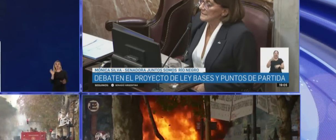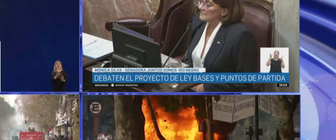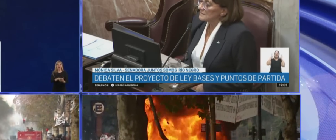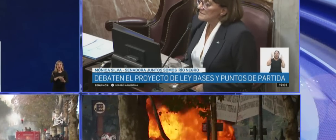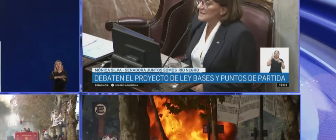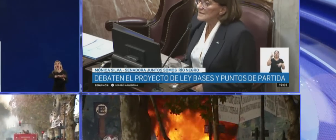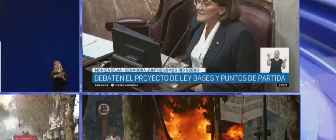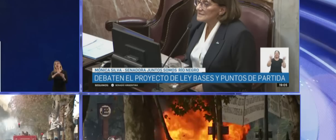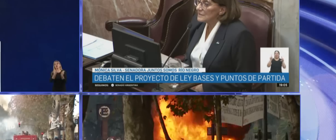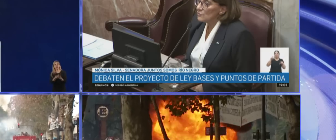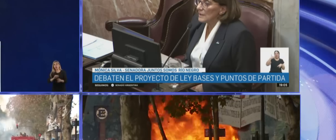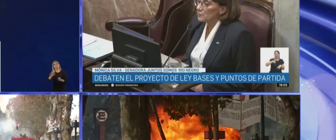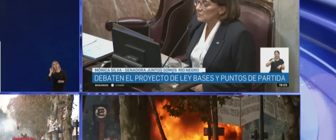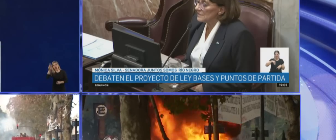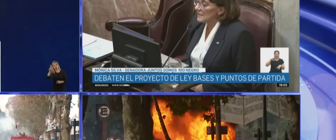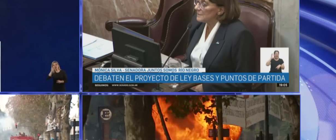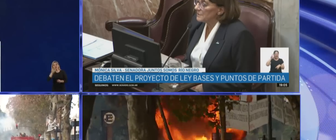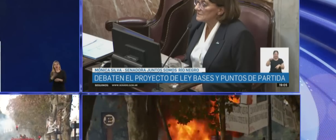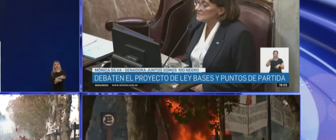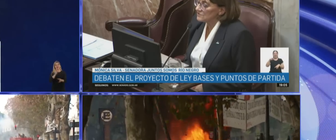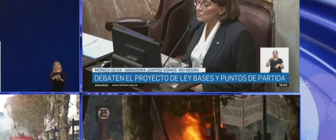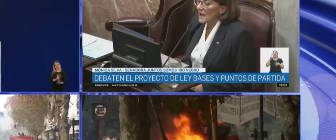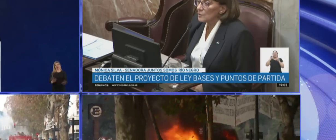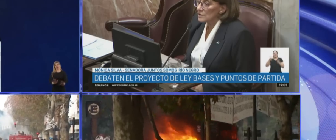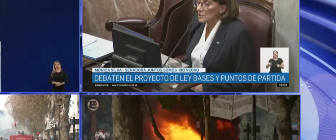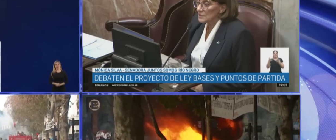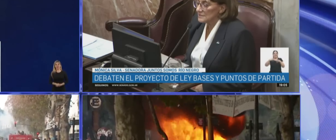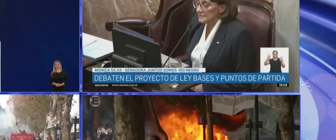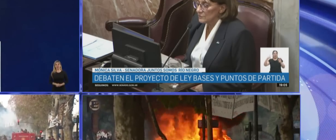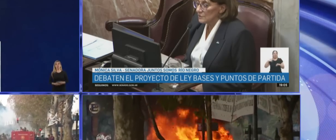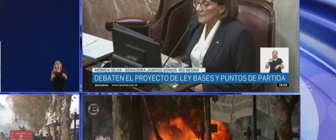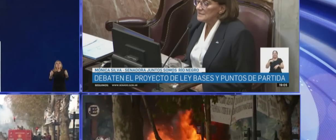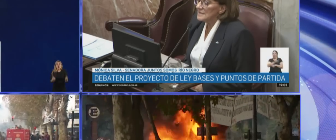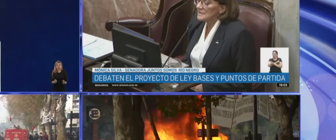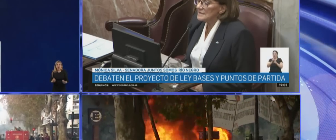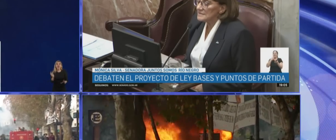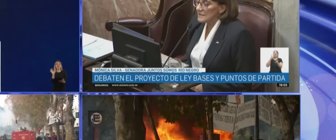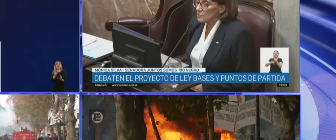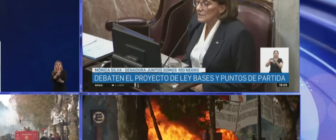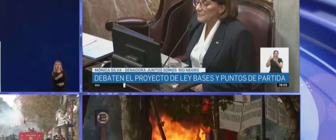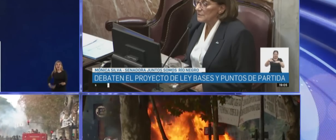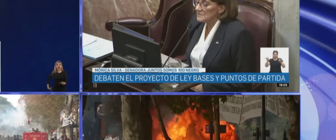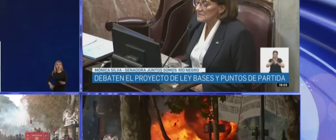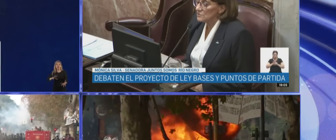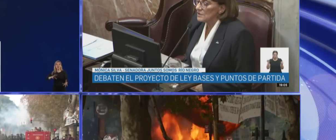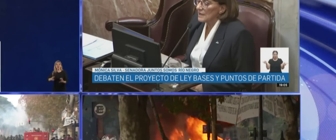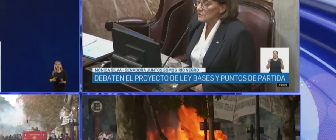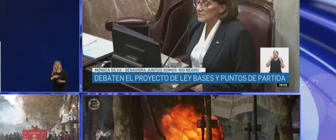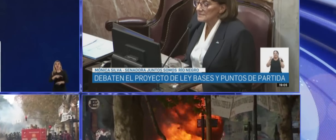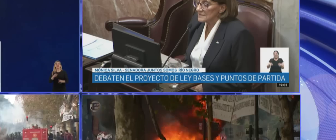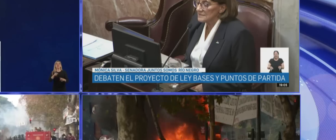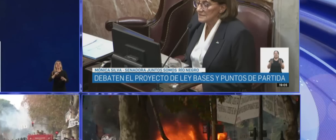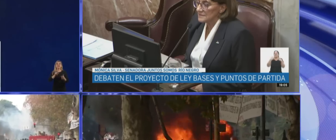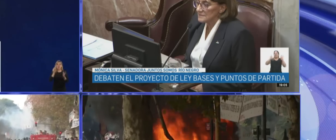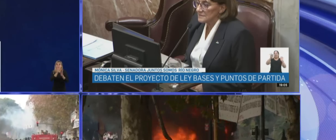peor a que si no se hubiera entrometido. ¿Por qué? Porque la intervención estatal introduce distorsiones en el sistema de